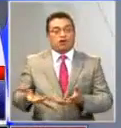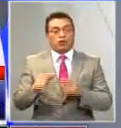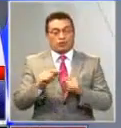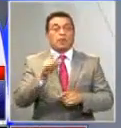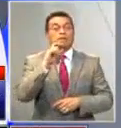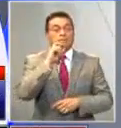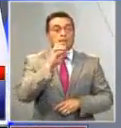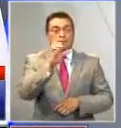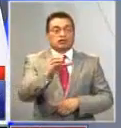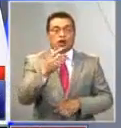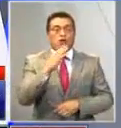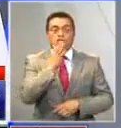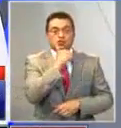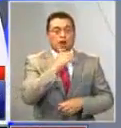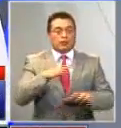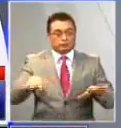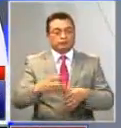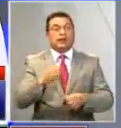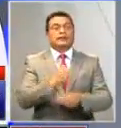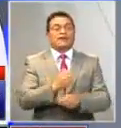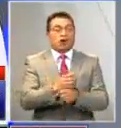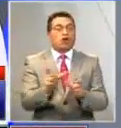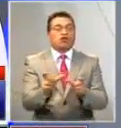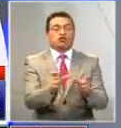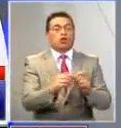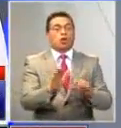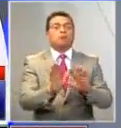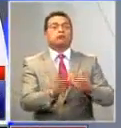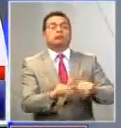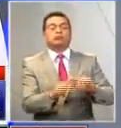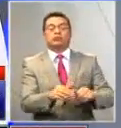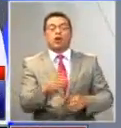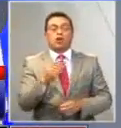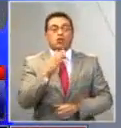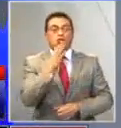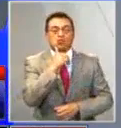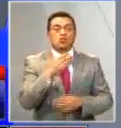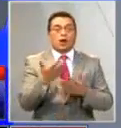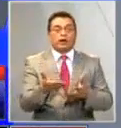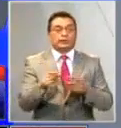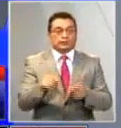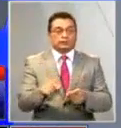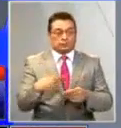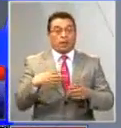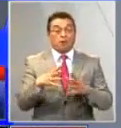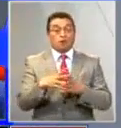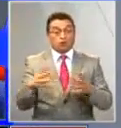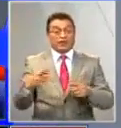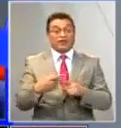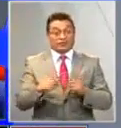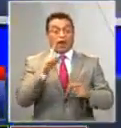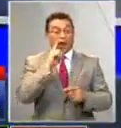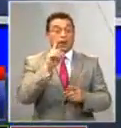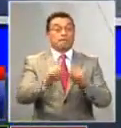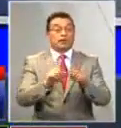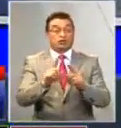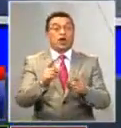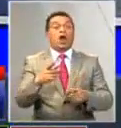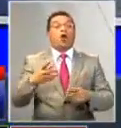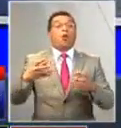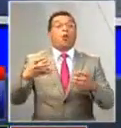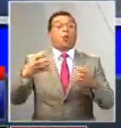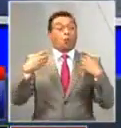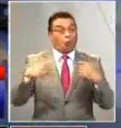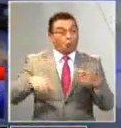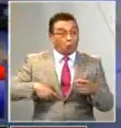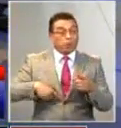su trabajo, no hicieron un adecuado control de lo que estaba sucediendo al interior del ejército. Ahí está la diferencia, hay personas que son culpables y hay personas que son responsables.